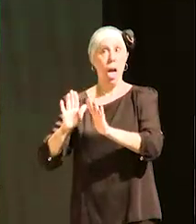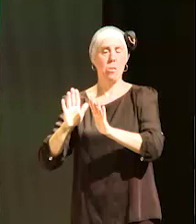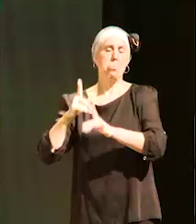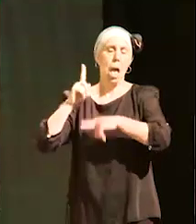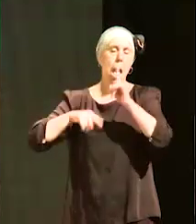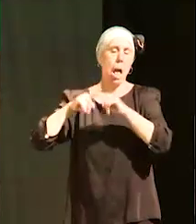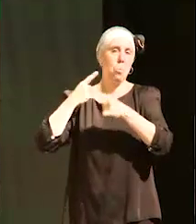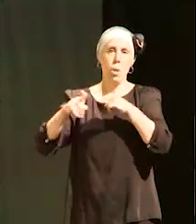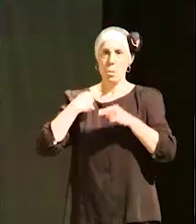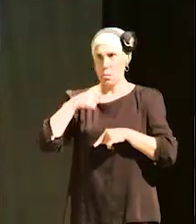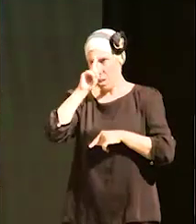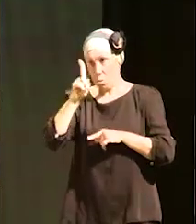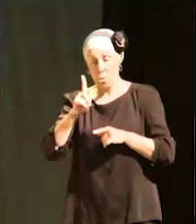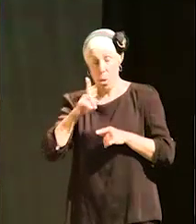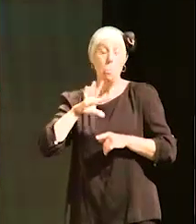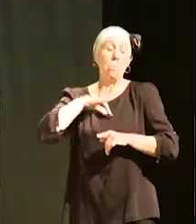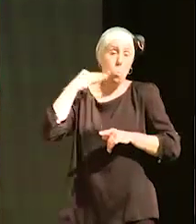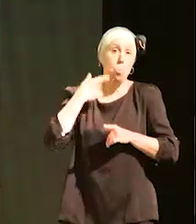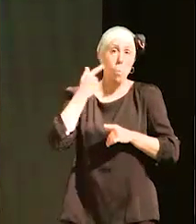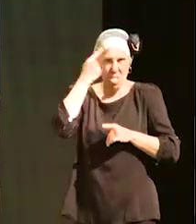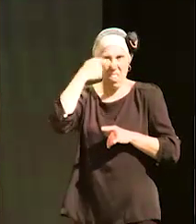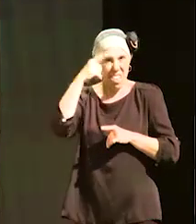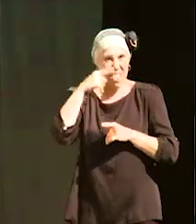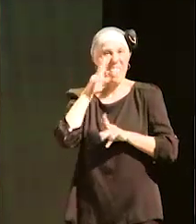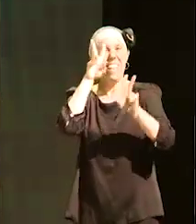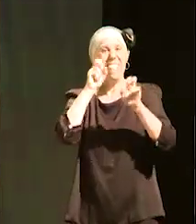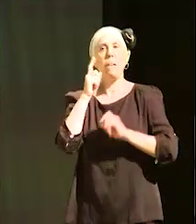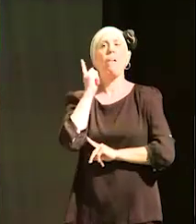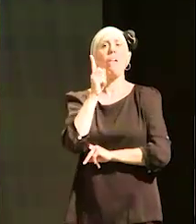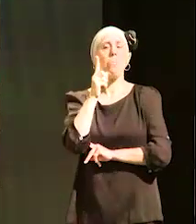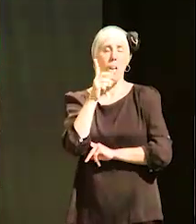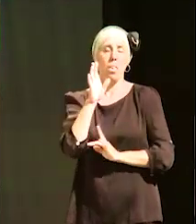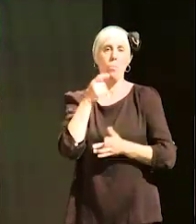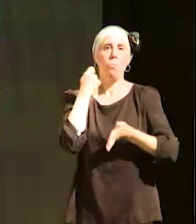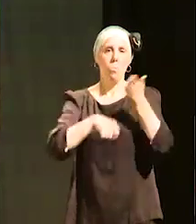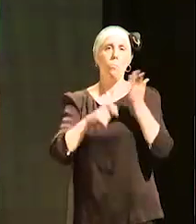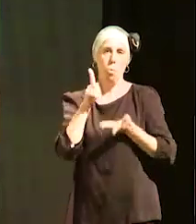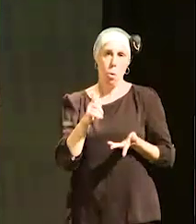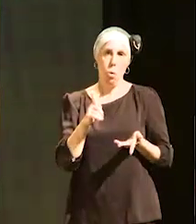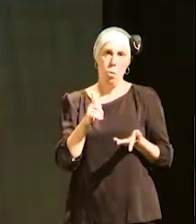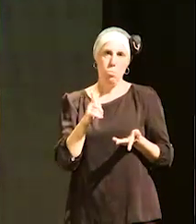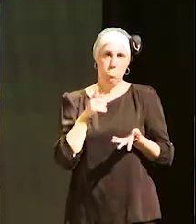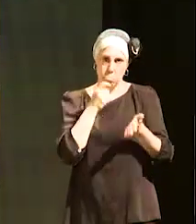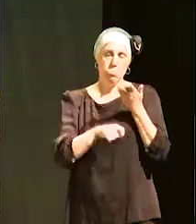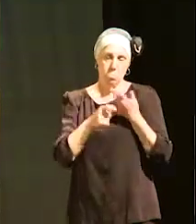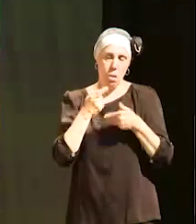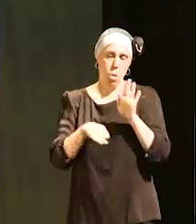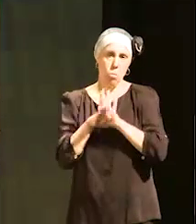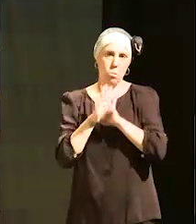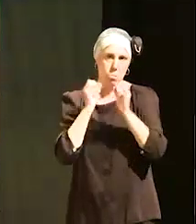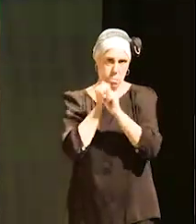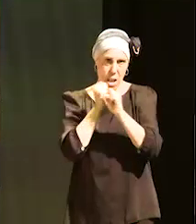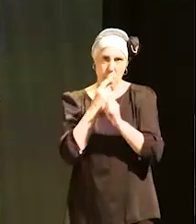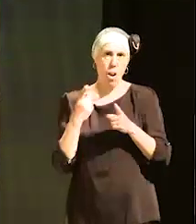puedo hablar del machismo si en general que es muy duro es toda una tarea que nos toca y digamos lo de la